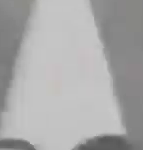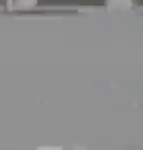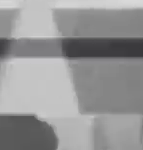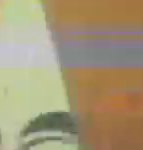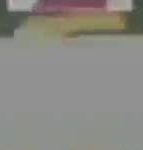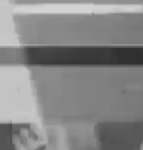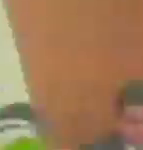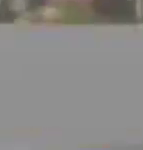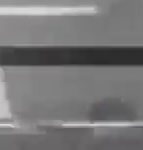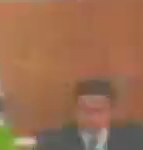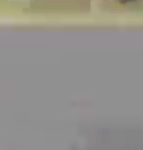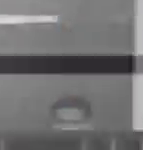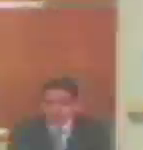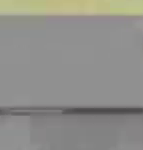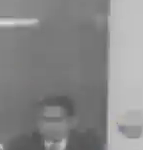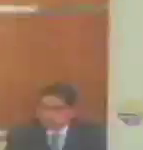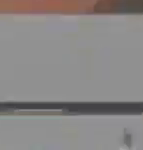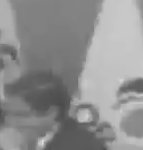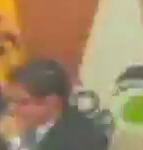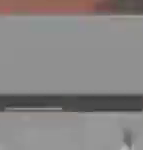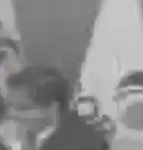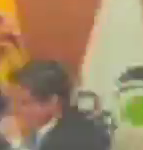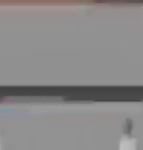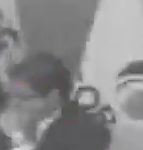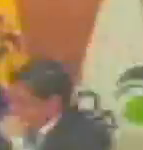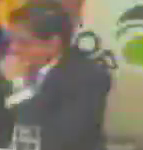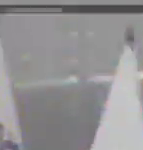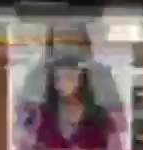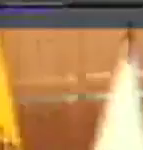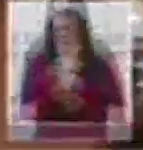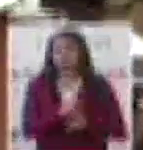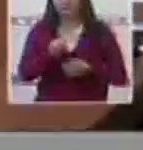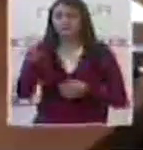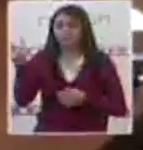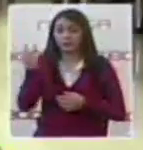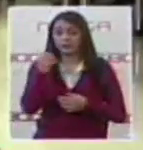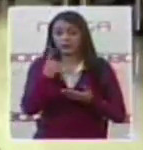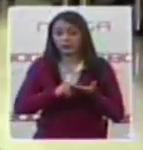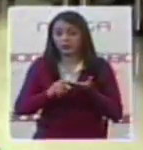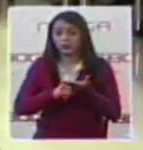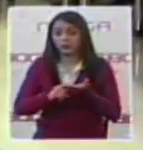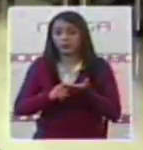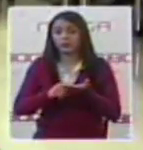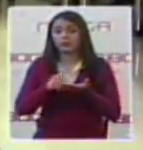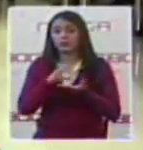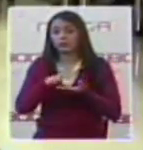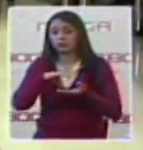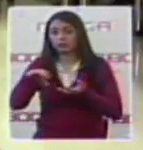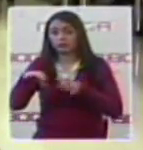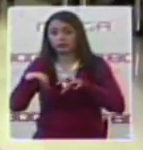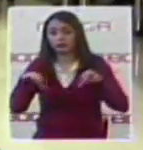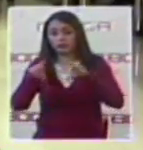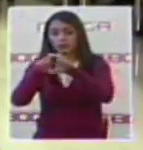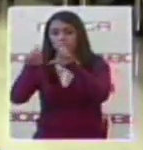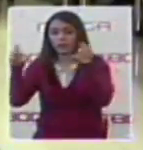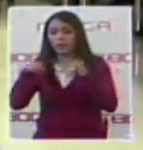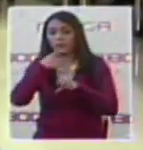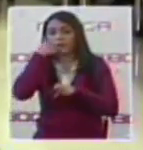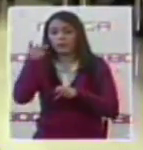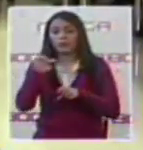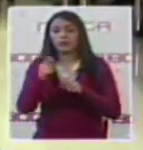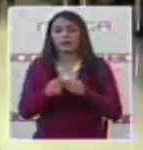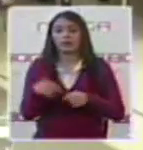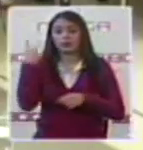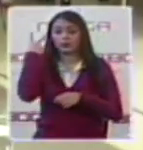en participar, por lo que se generarán alrededor de 120 reuniones divididas entre las empresas públicas participantes en los